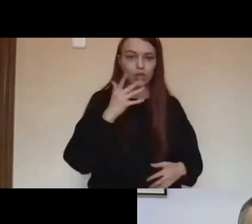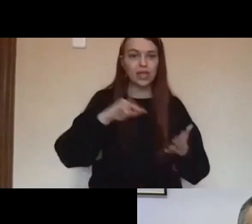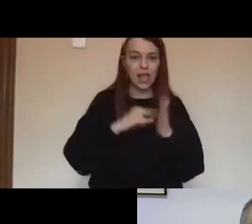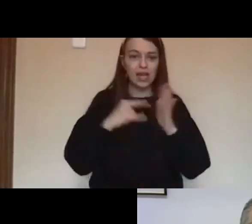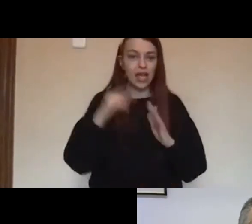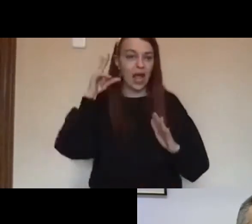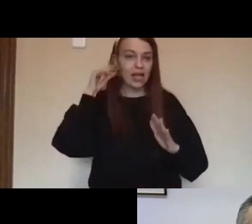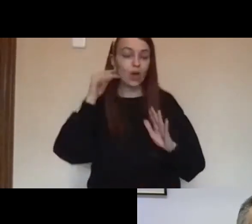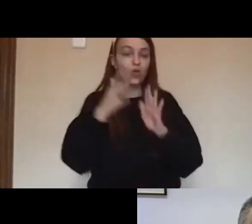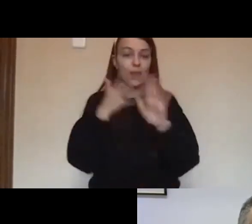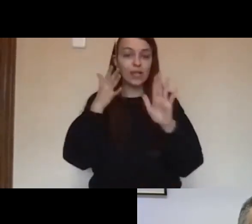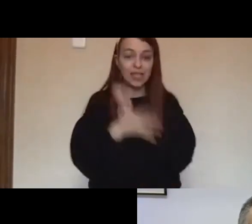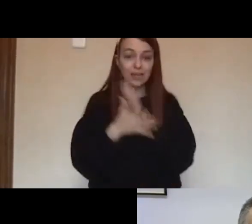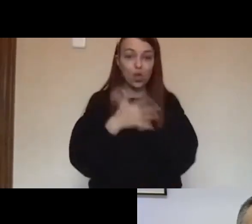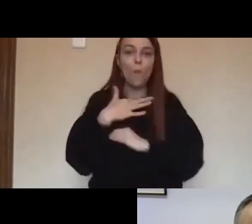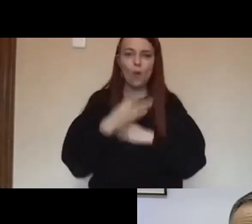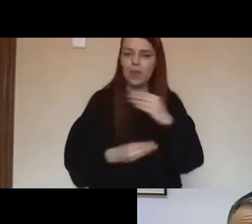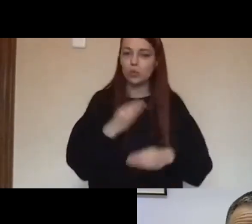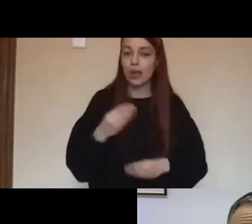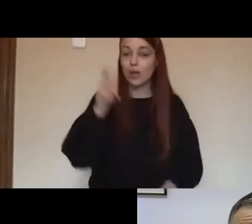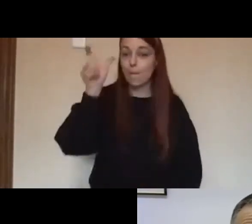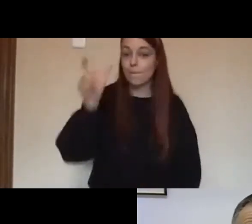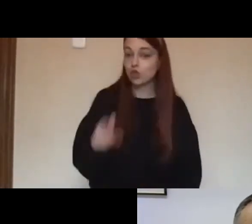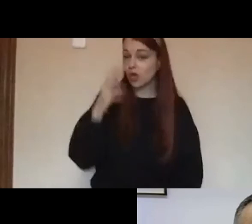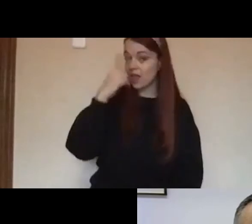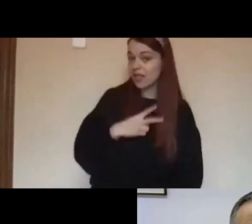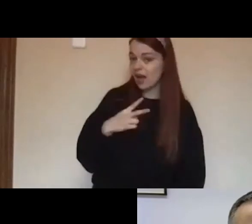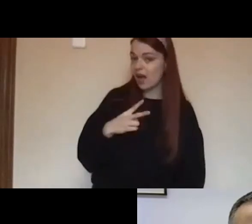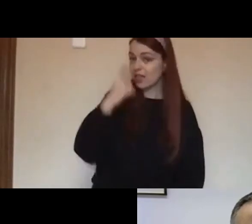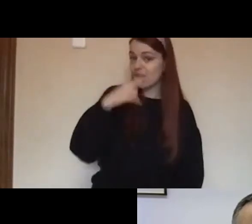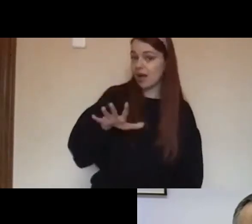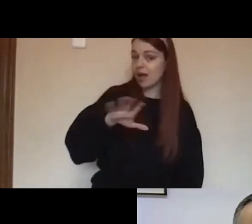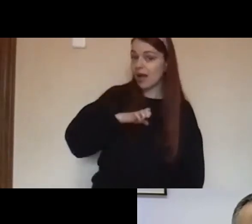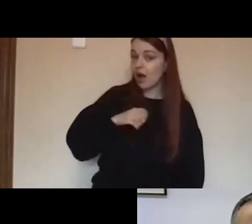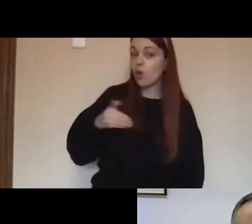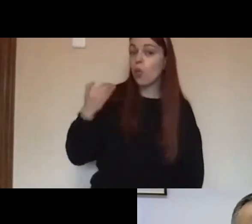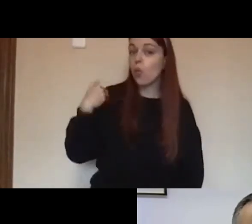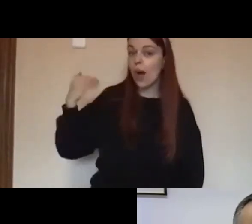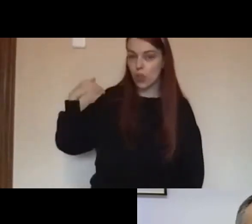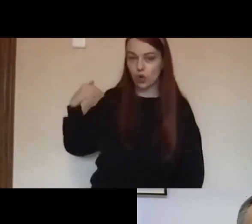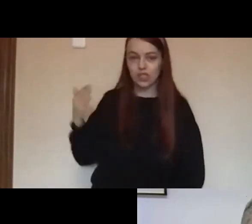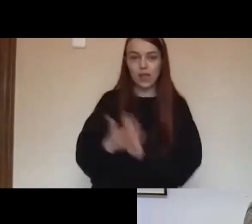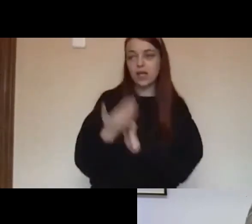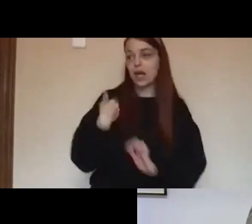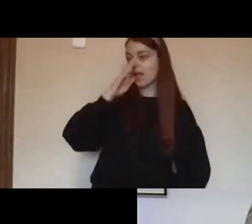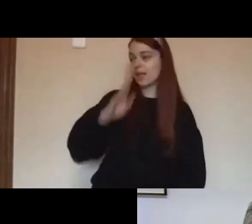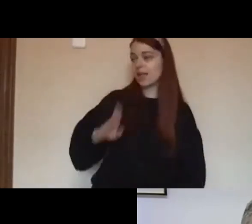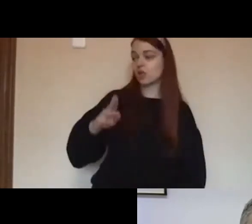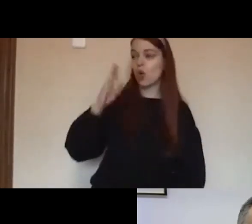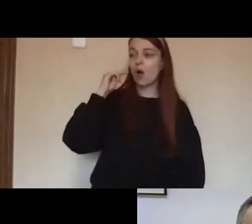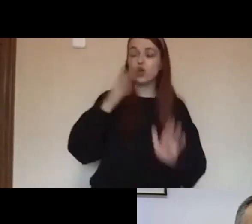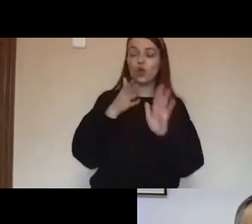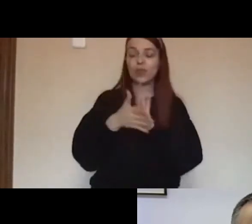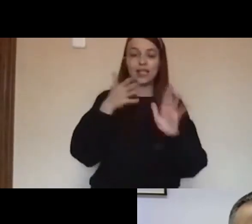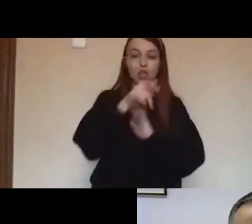que se pueden utilizar, pero hay que saber esa persona cuándo se ha quedado ciega. Es decir, no podemos directamente audiodescribir igual para cualquier persona,